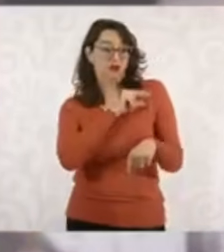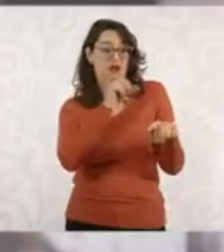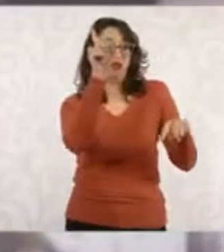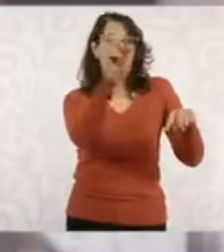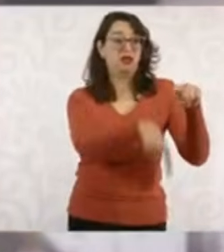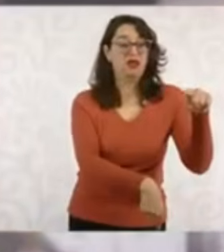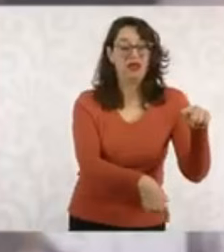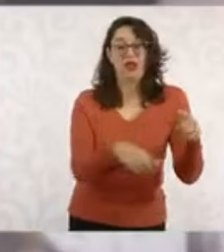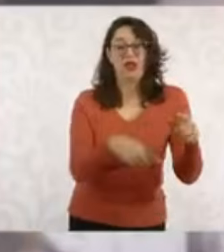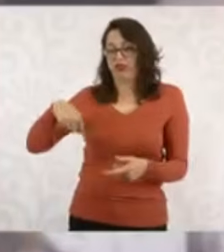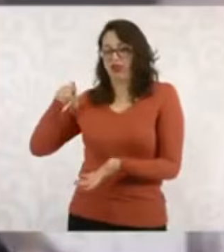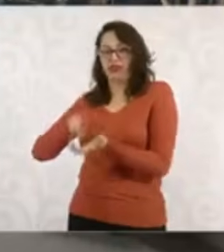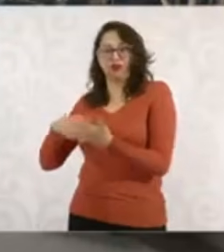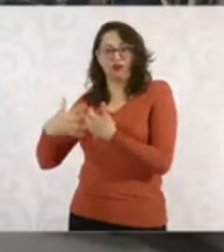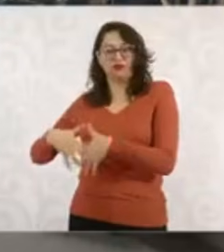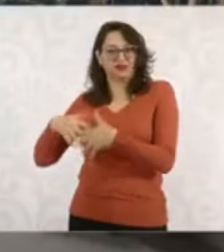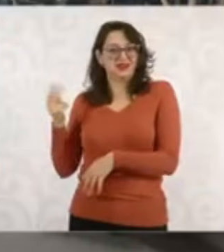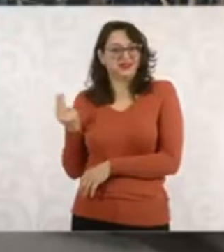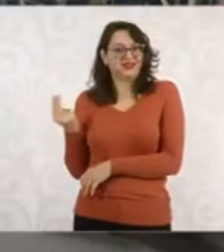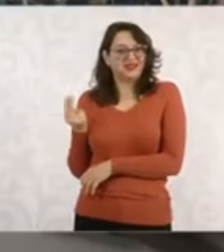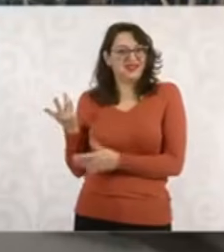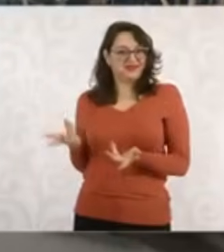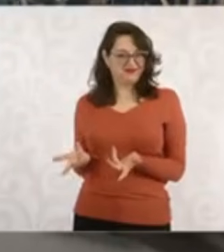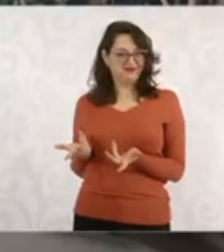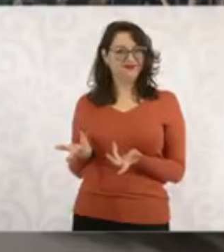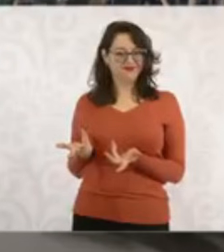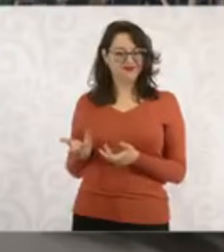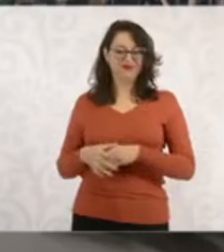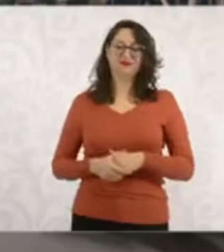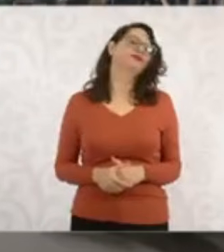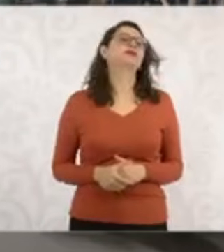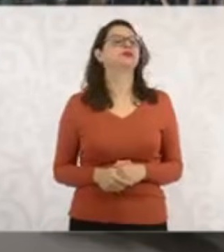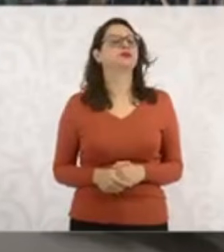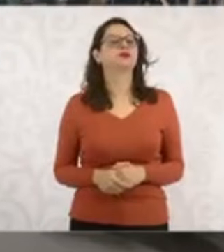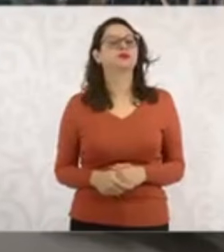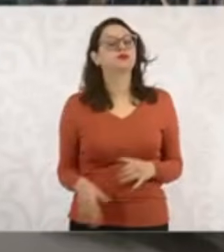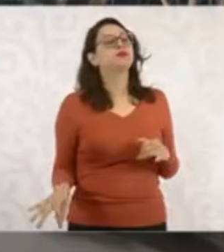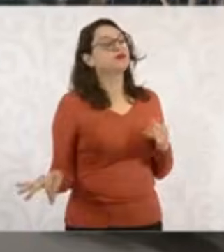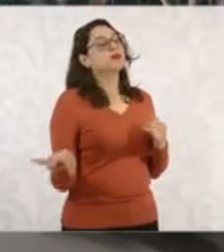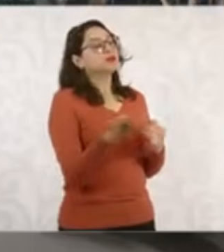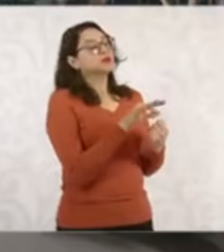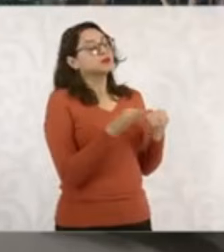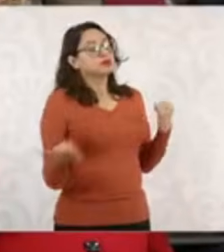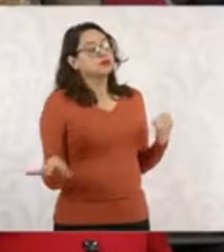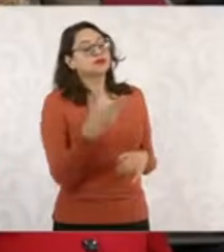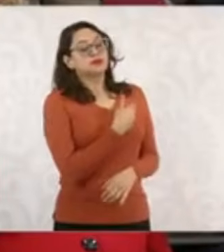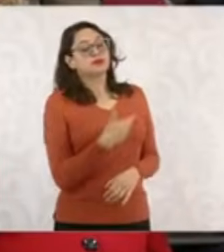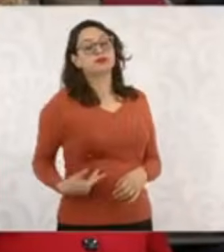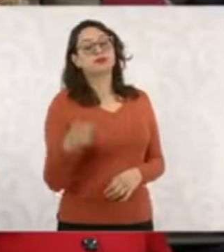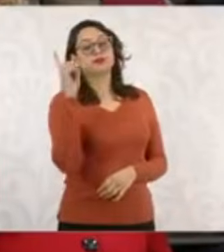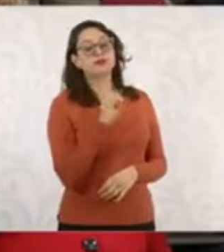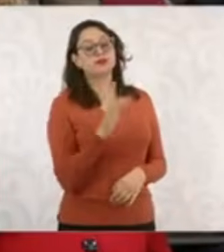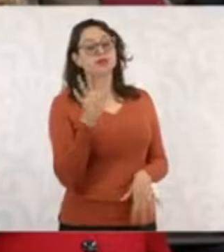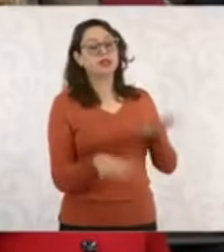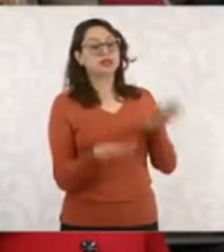que son de la institución. Gracias. Con permiso. Por último, presidenta, sé que este tema son a veces